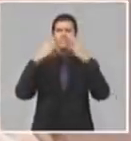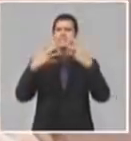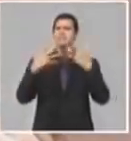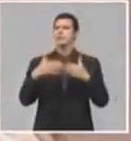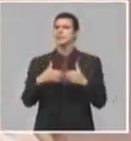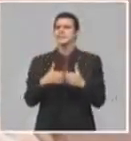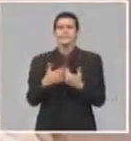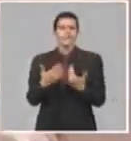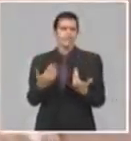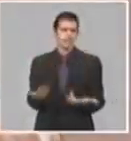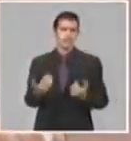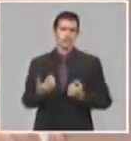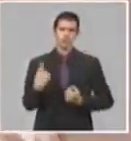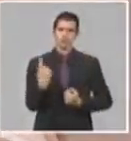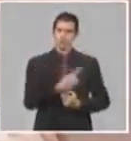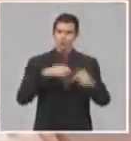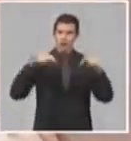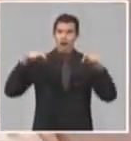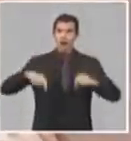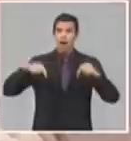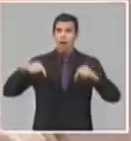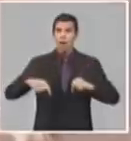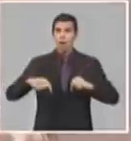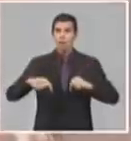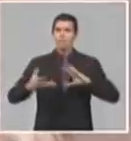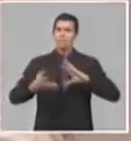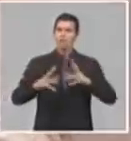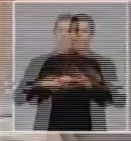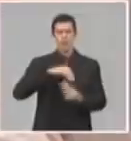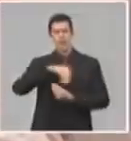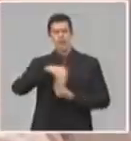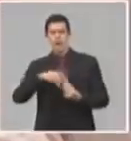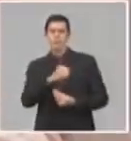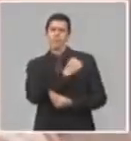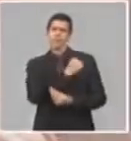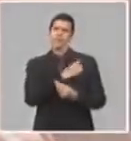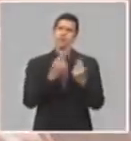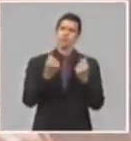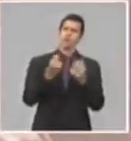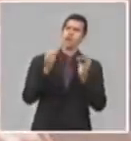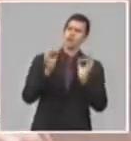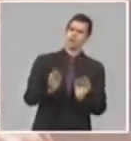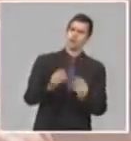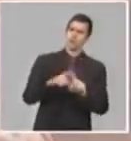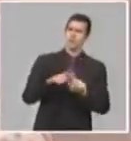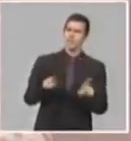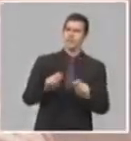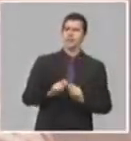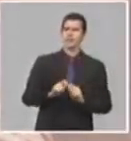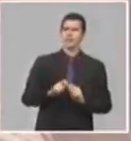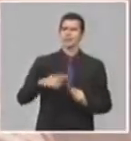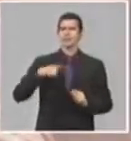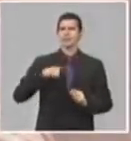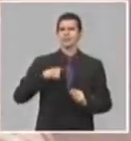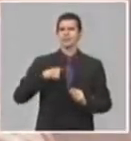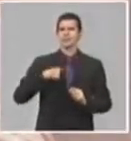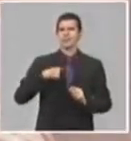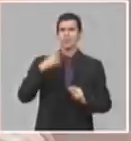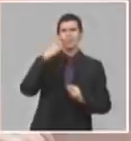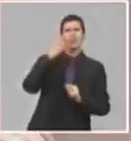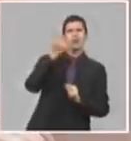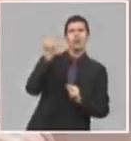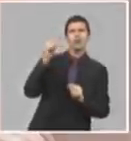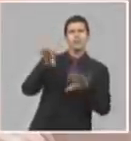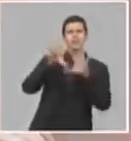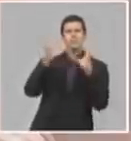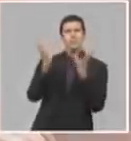para, en esta estrategia de impulsar la economía, enfrentar la crisis mundial provocada por la